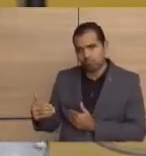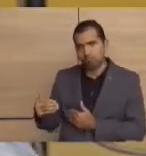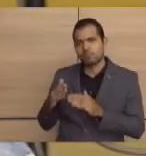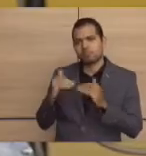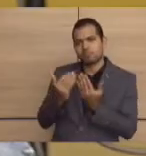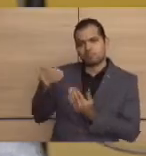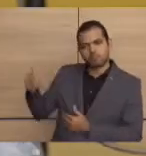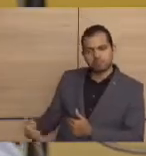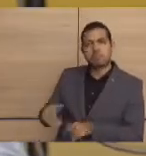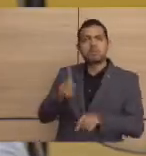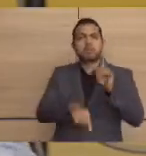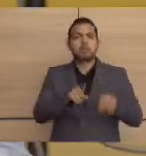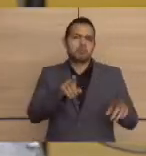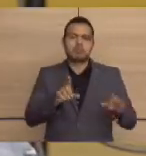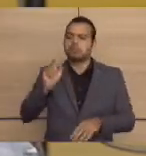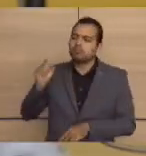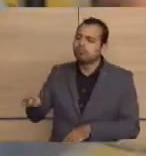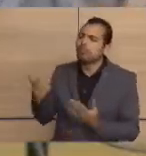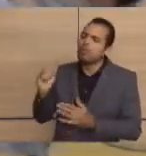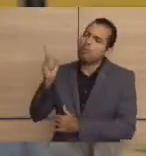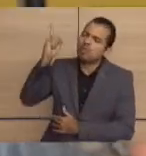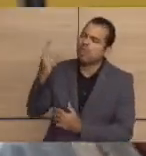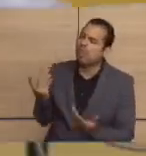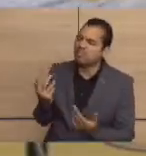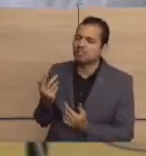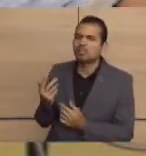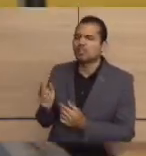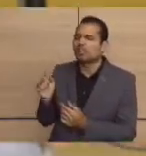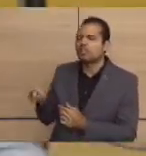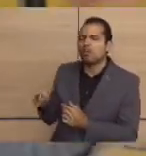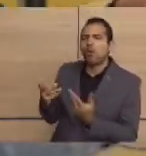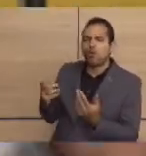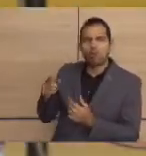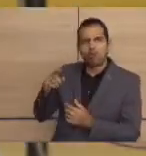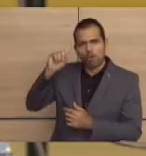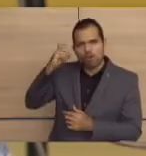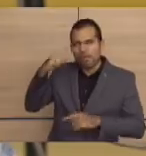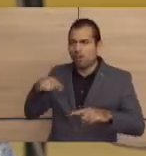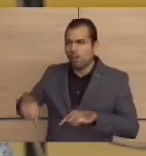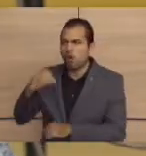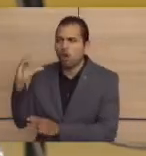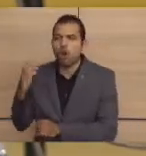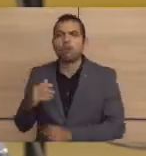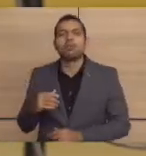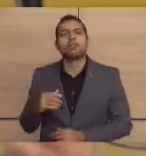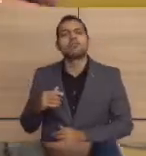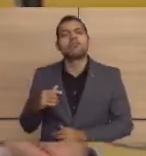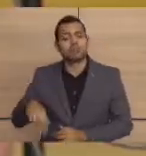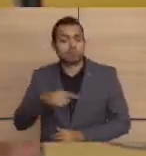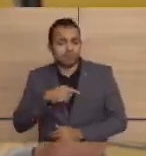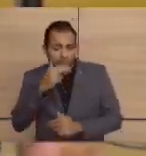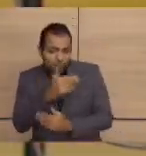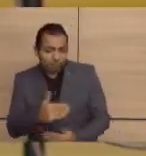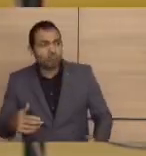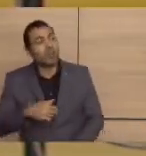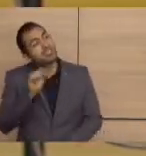política, sobre cómo funcionan las cosas, es como, le responden como que sí, es como cosas de grandes. Luego de repente